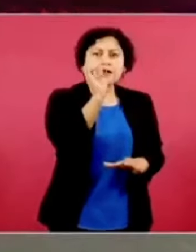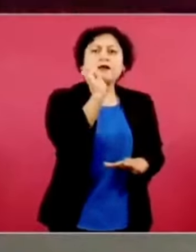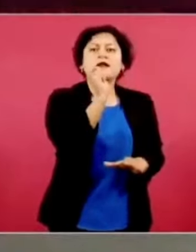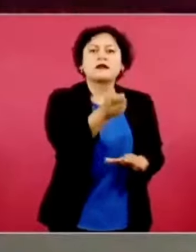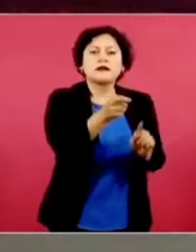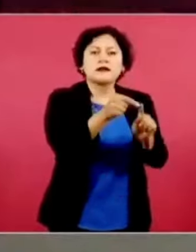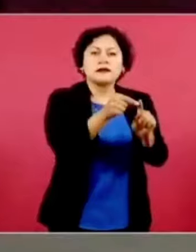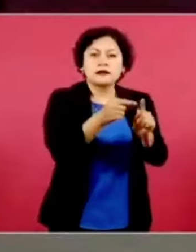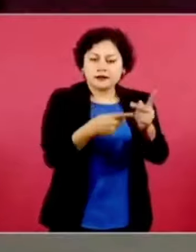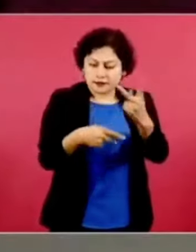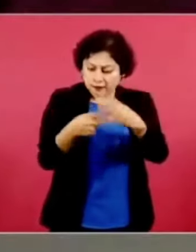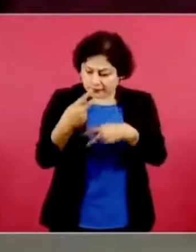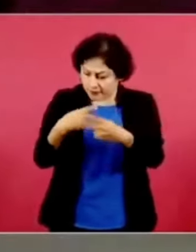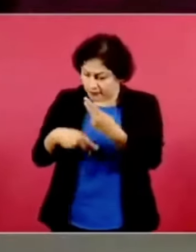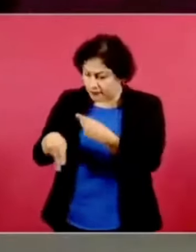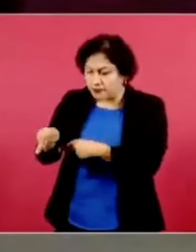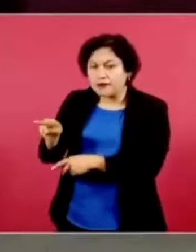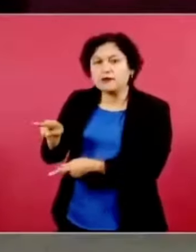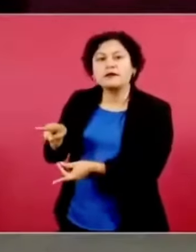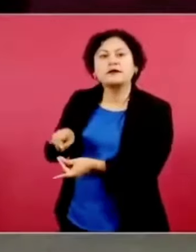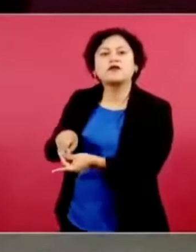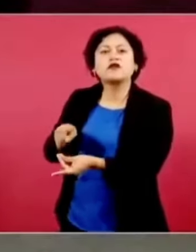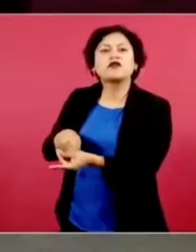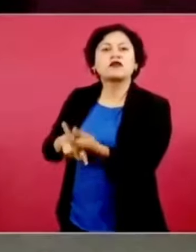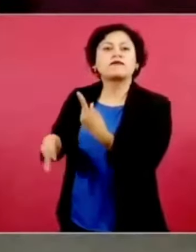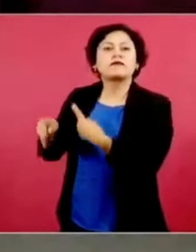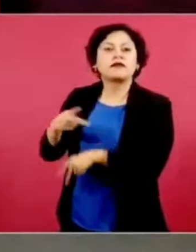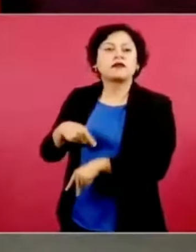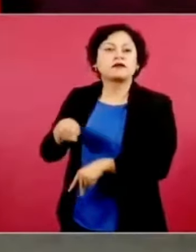la pista al dinero.